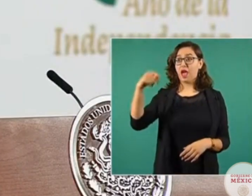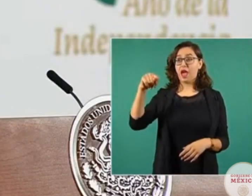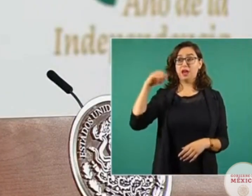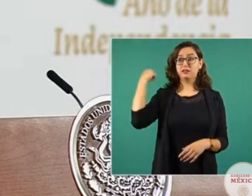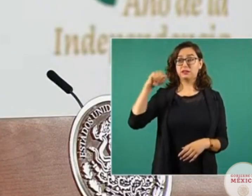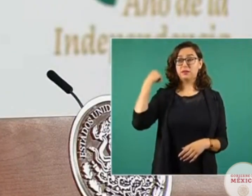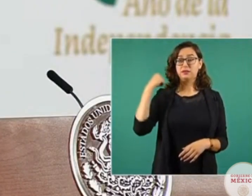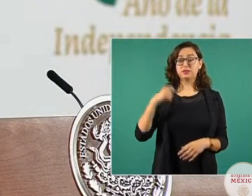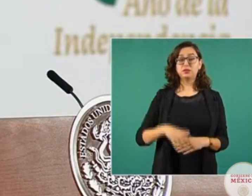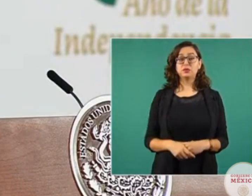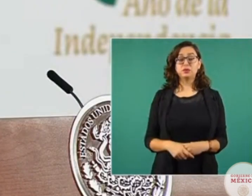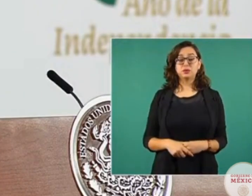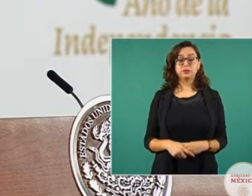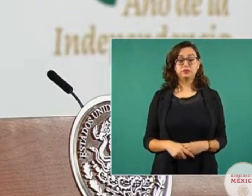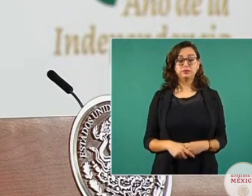cuando